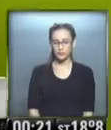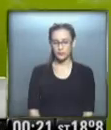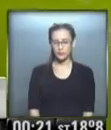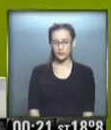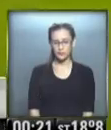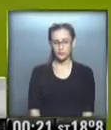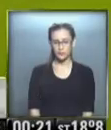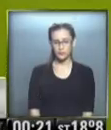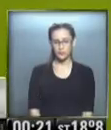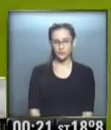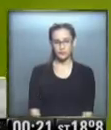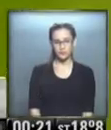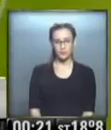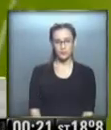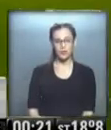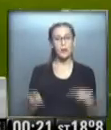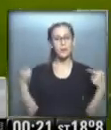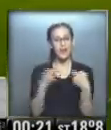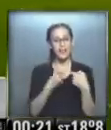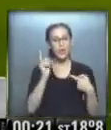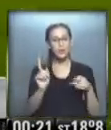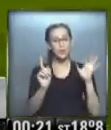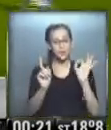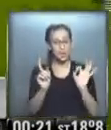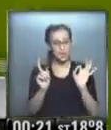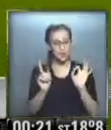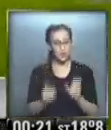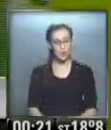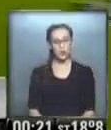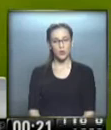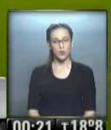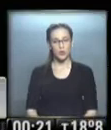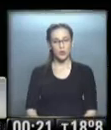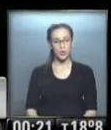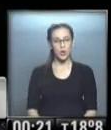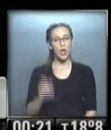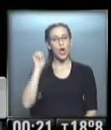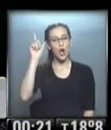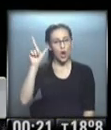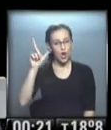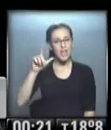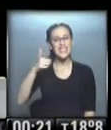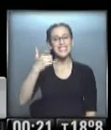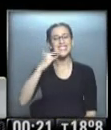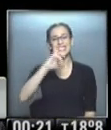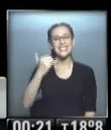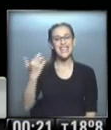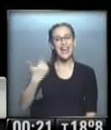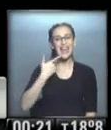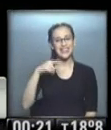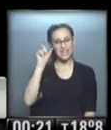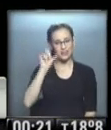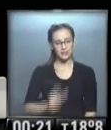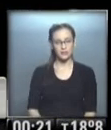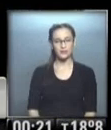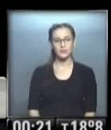Cuando el encuentro se ponía 1-0, el gol fue de Mauro Zárate, marcando una vez más para el Fortín. Y en ese momento, ¿qué